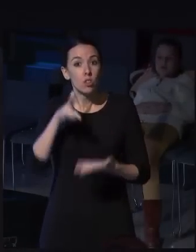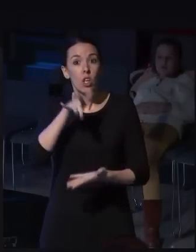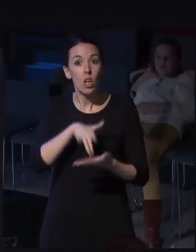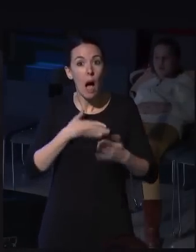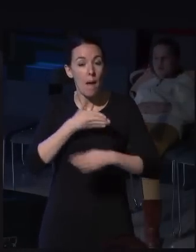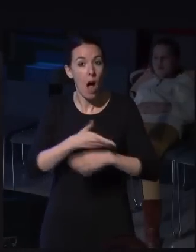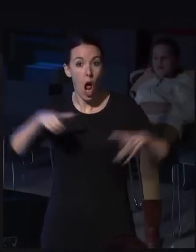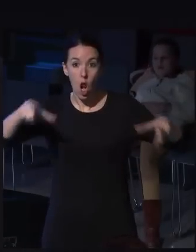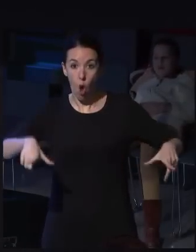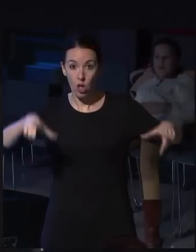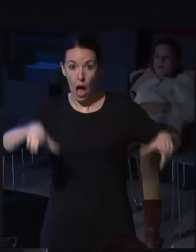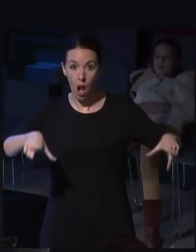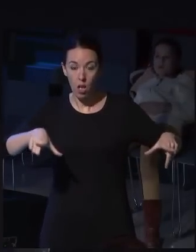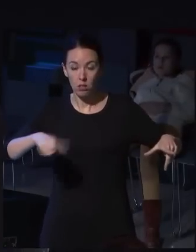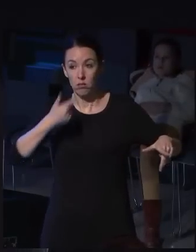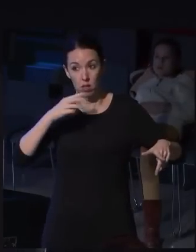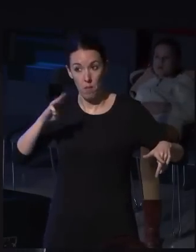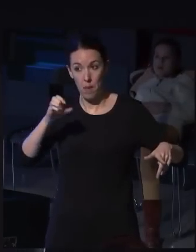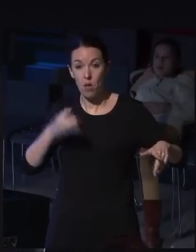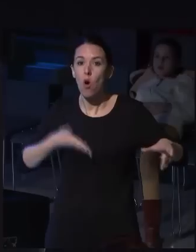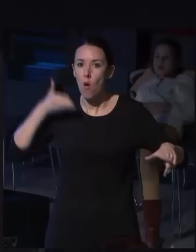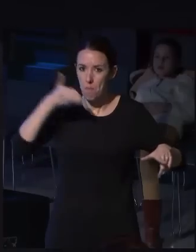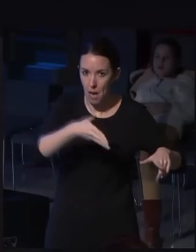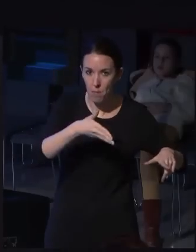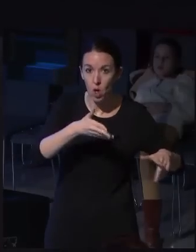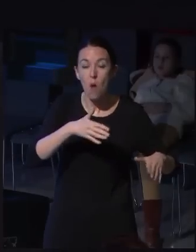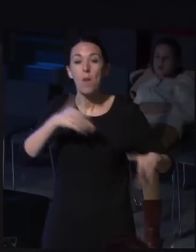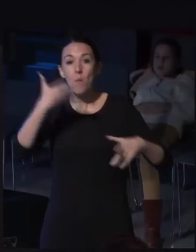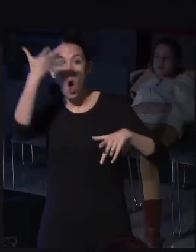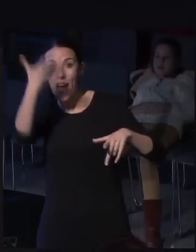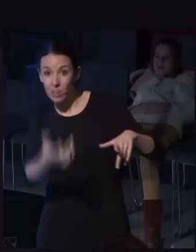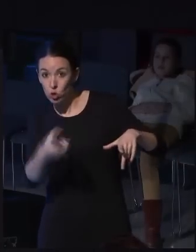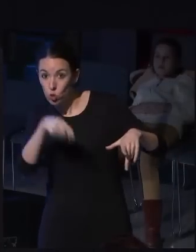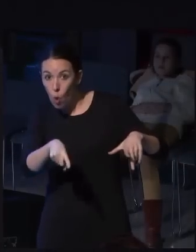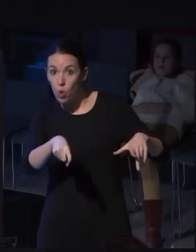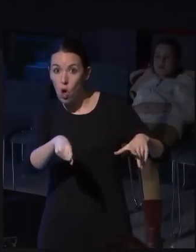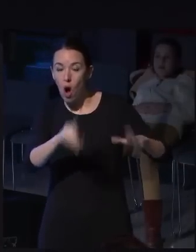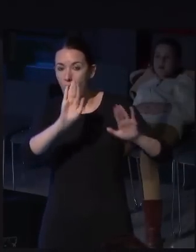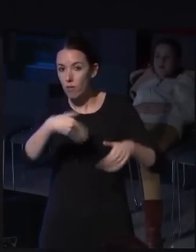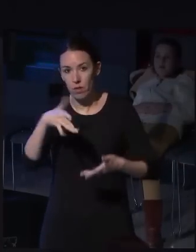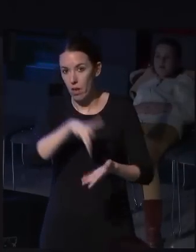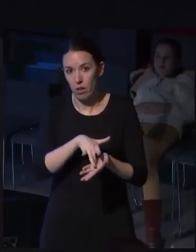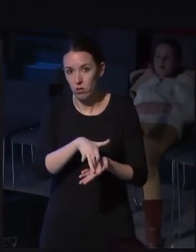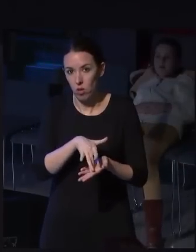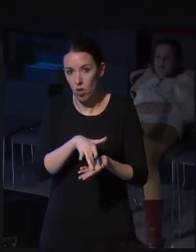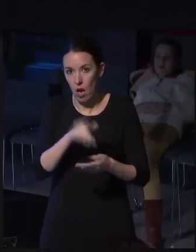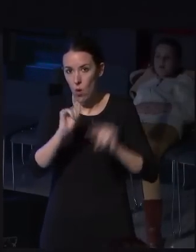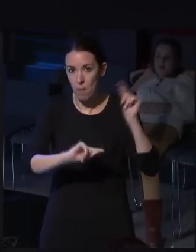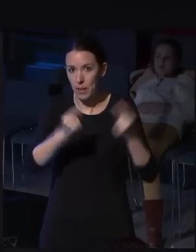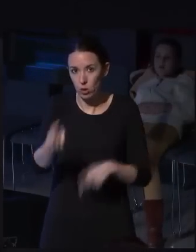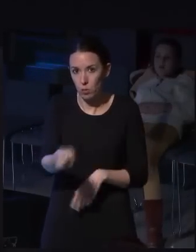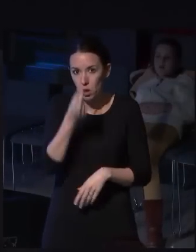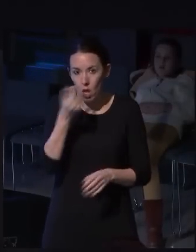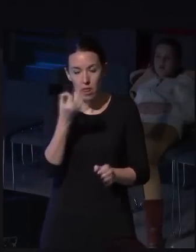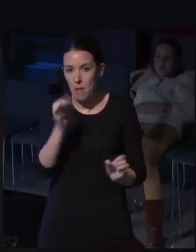cuando vas al local, y bueno, que lo dice Paco, cuando vas al estudio nos pasa a todos que es que al final cada vez hay menos presupuesto y tienes que ir con todo